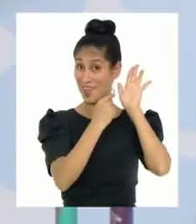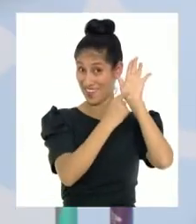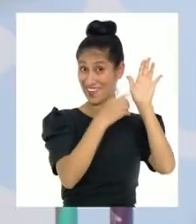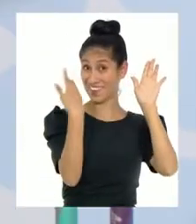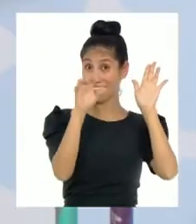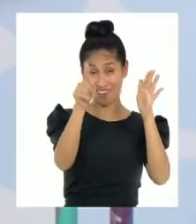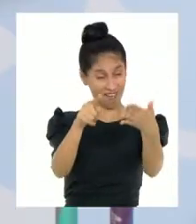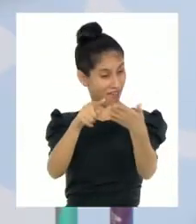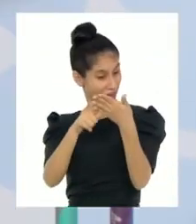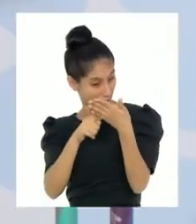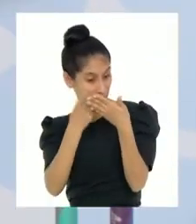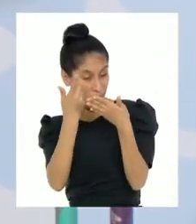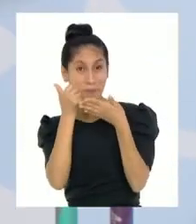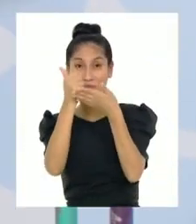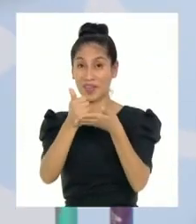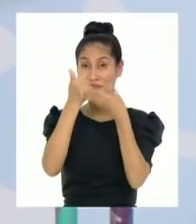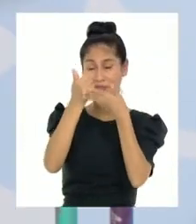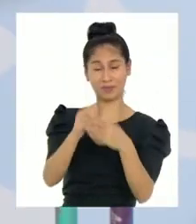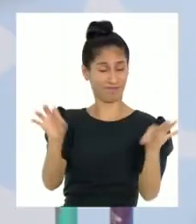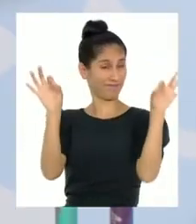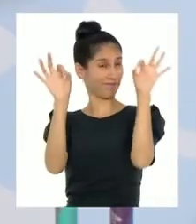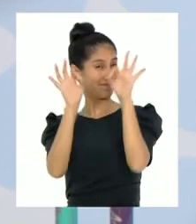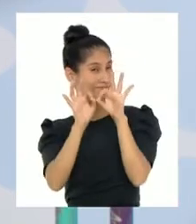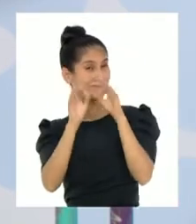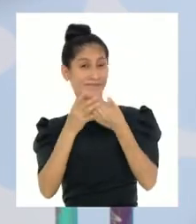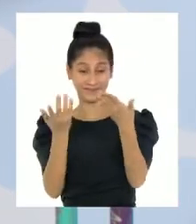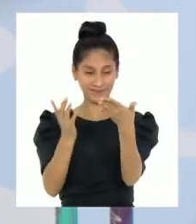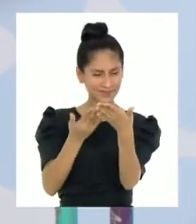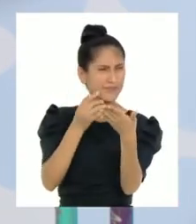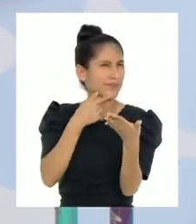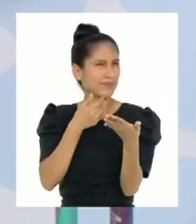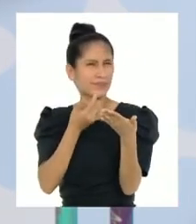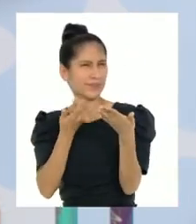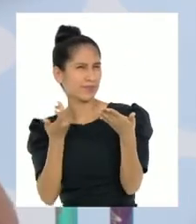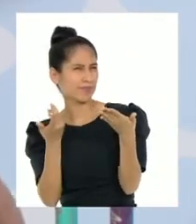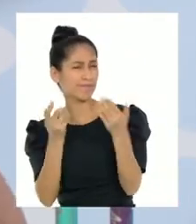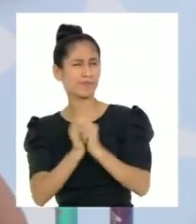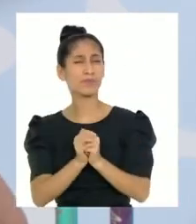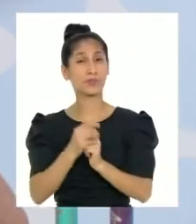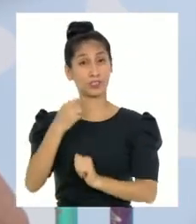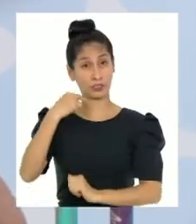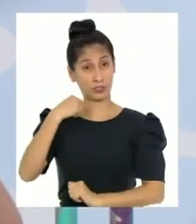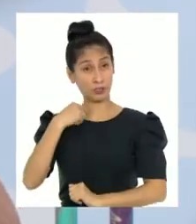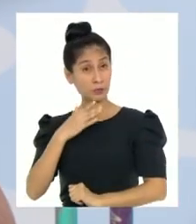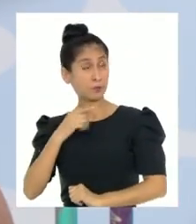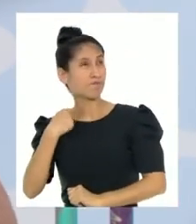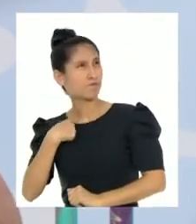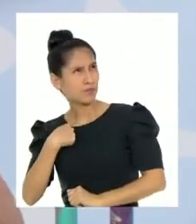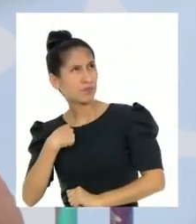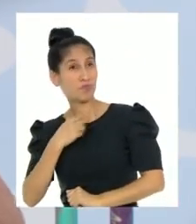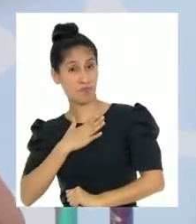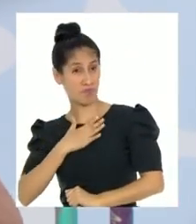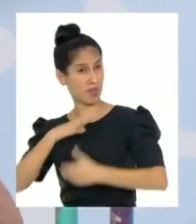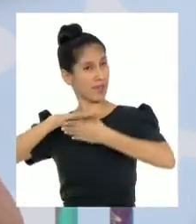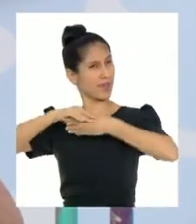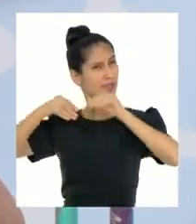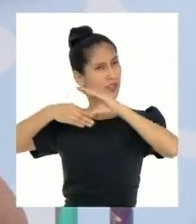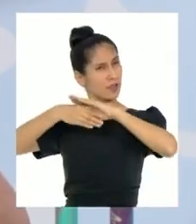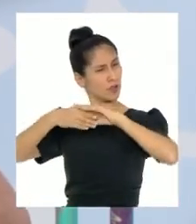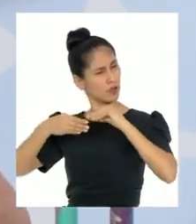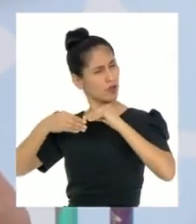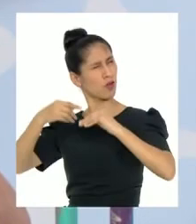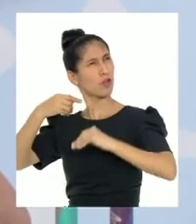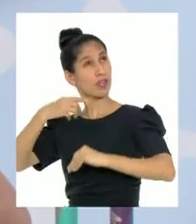utilidad. Interesante. Entonces, si yo cuento una experiencia personal en la cual